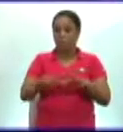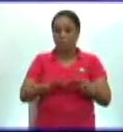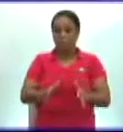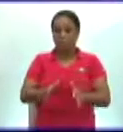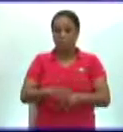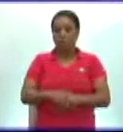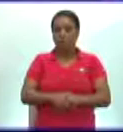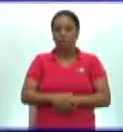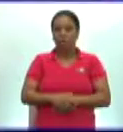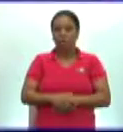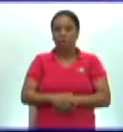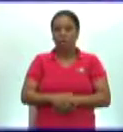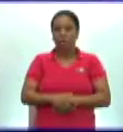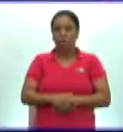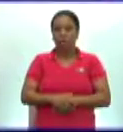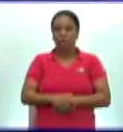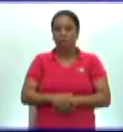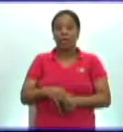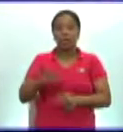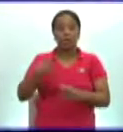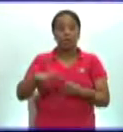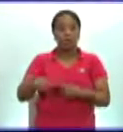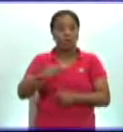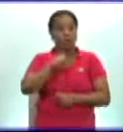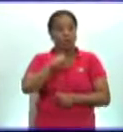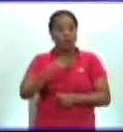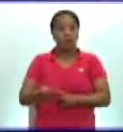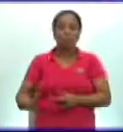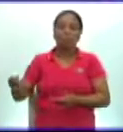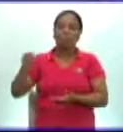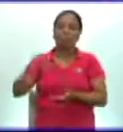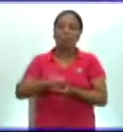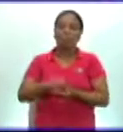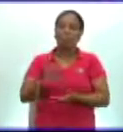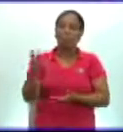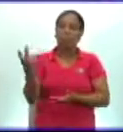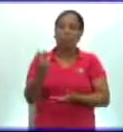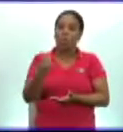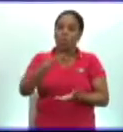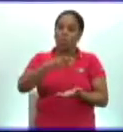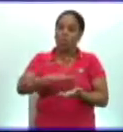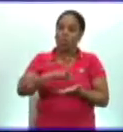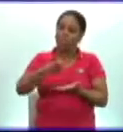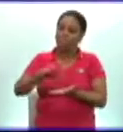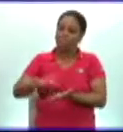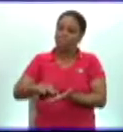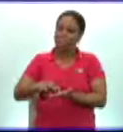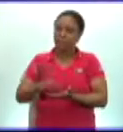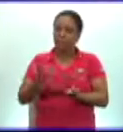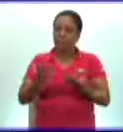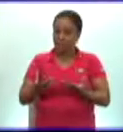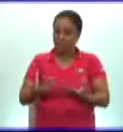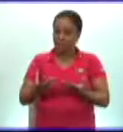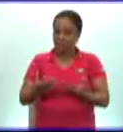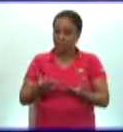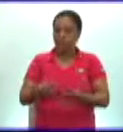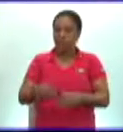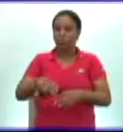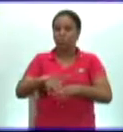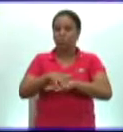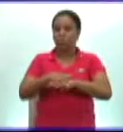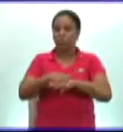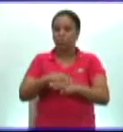También había otro ejemplo donde colocábamos 2 masitas encima del bloque de madera y